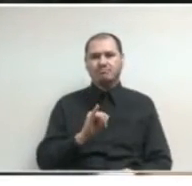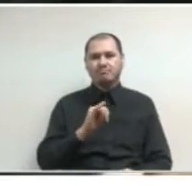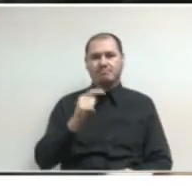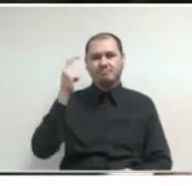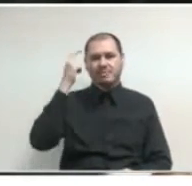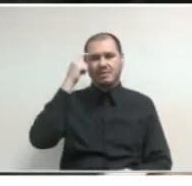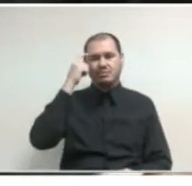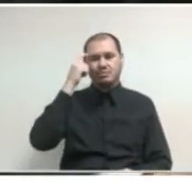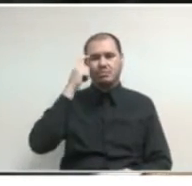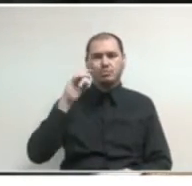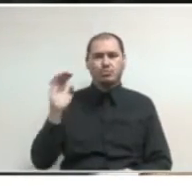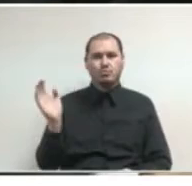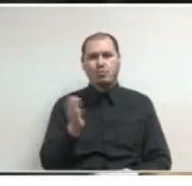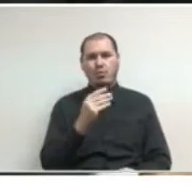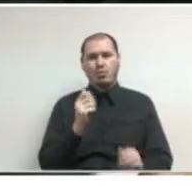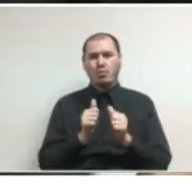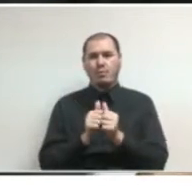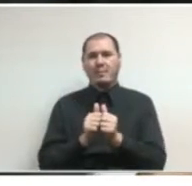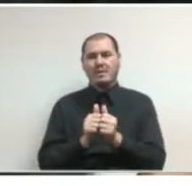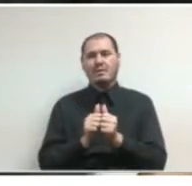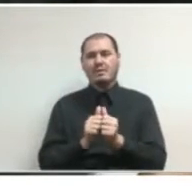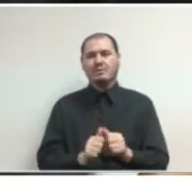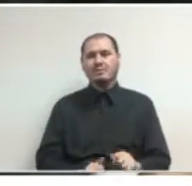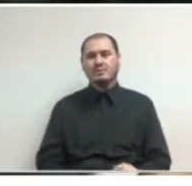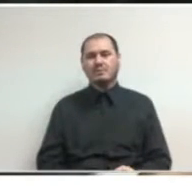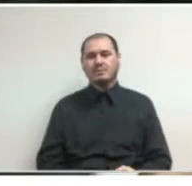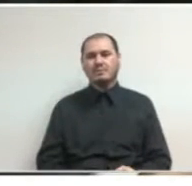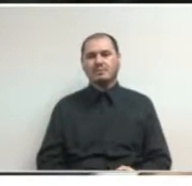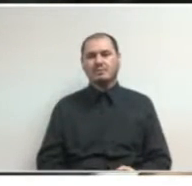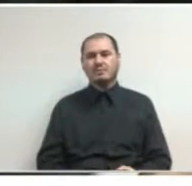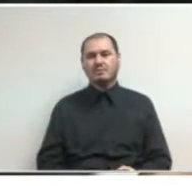ha, opa, beba, y no fuera, a pero iba.